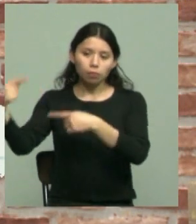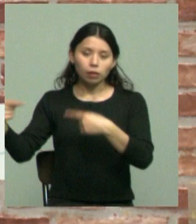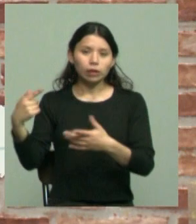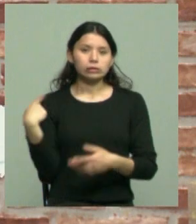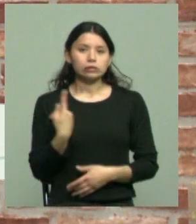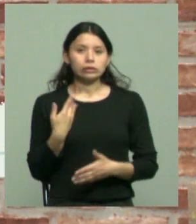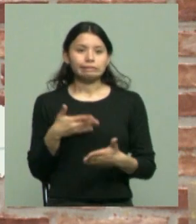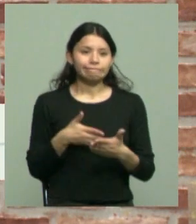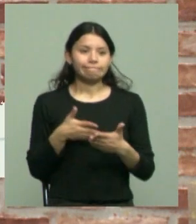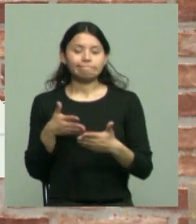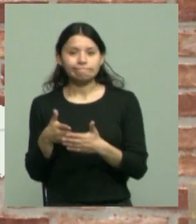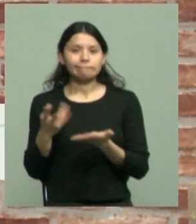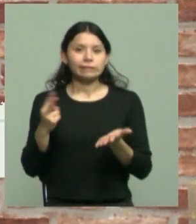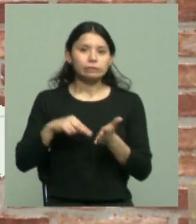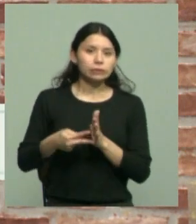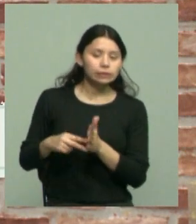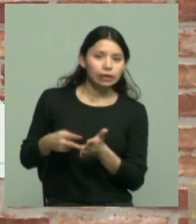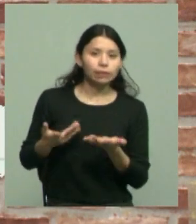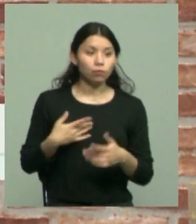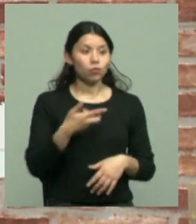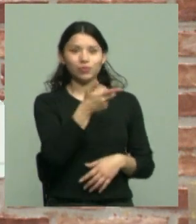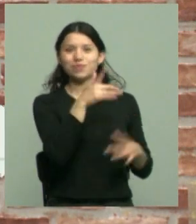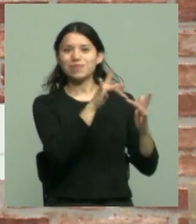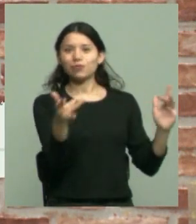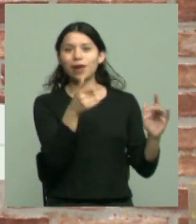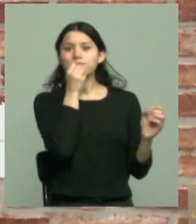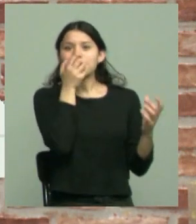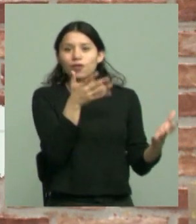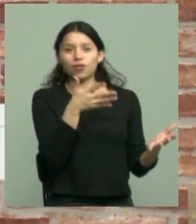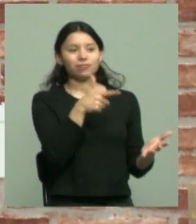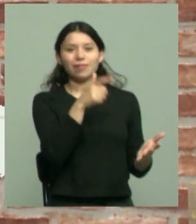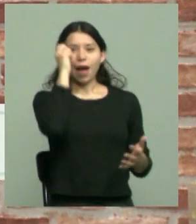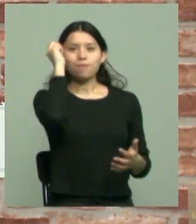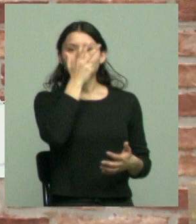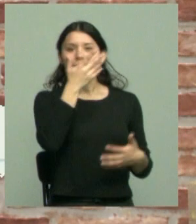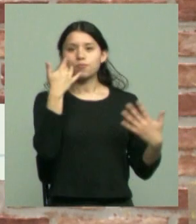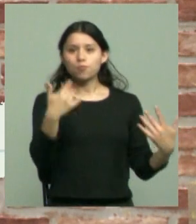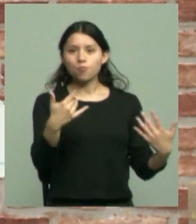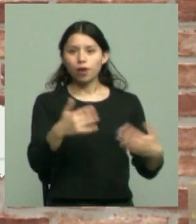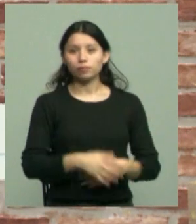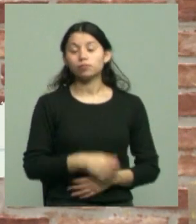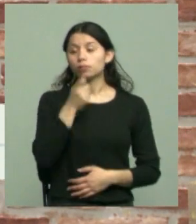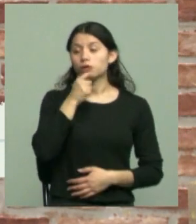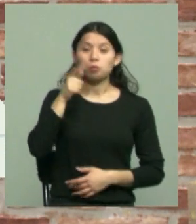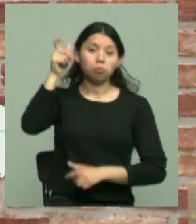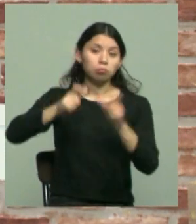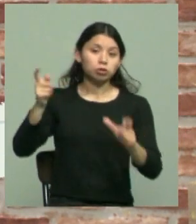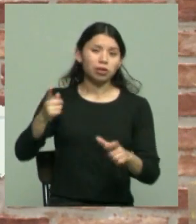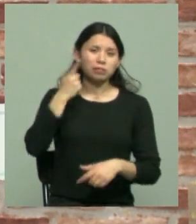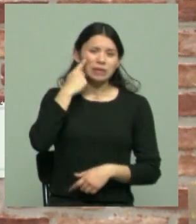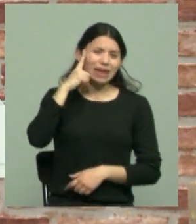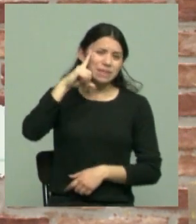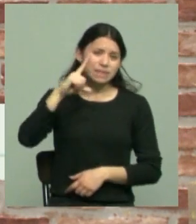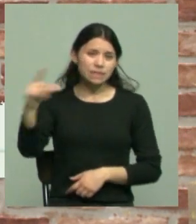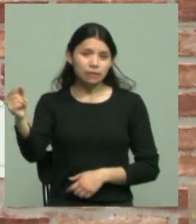Me imagino que también de alguna manera los pondrá frente a un desafío, que es lo que vos hacías referencia, aquellos que viven lejos, que tal vez las condiciones económicas no